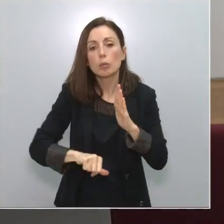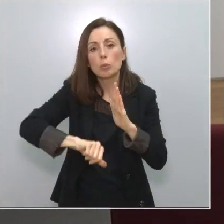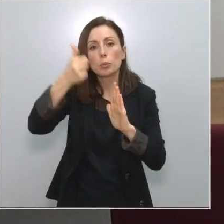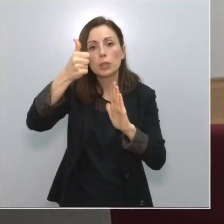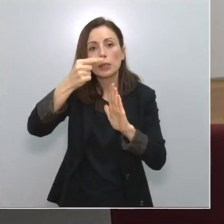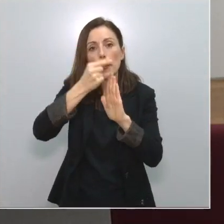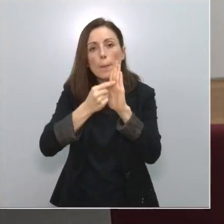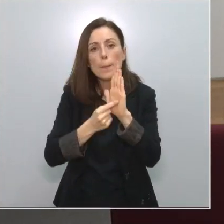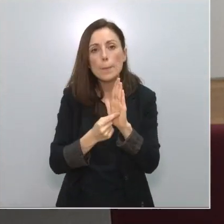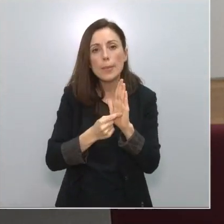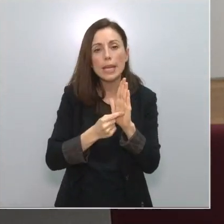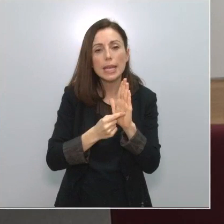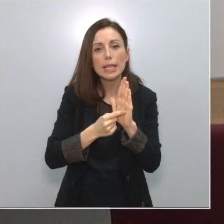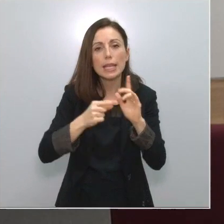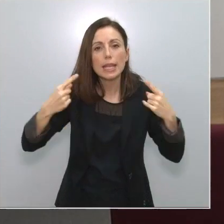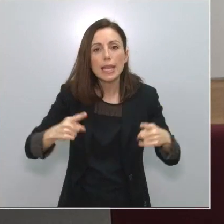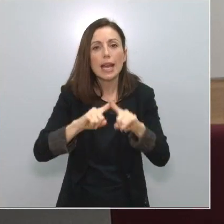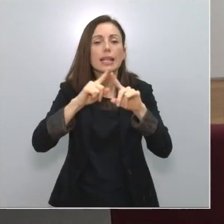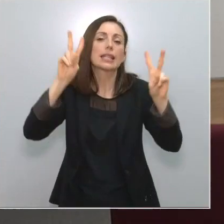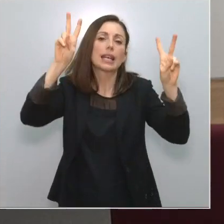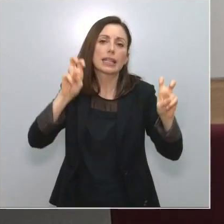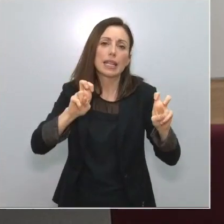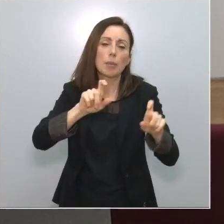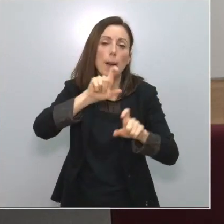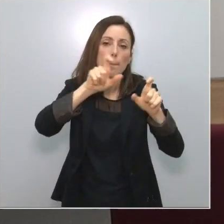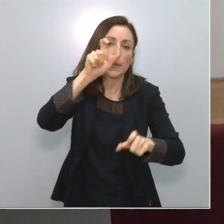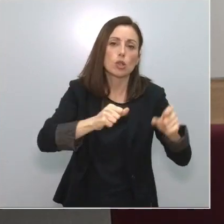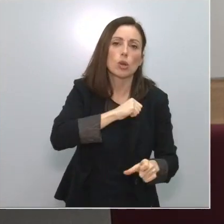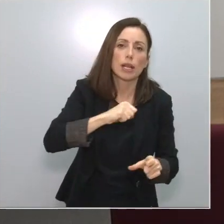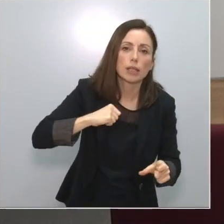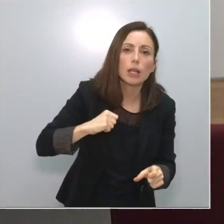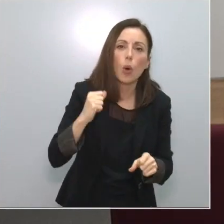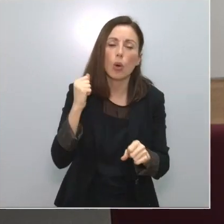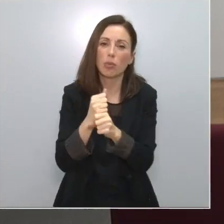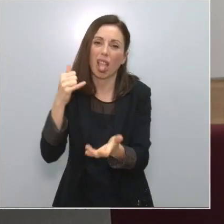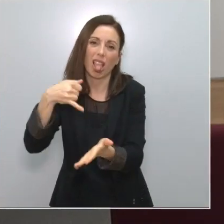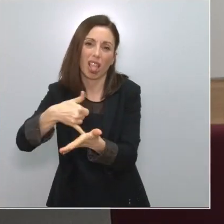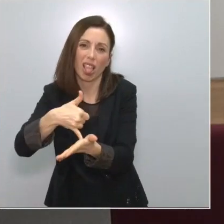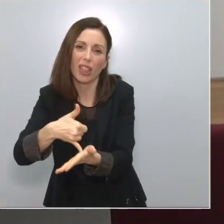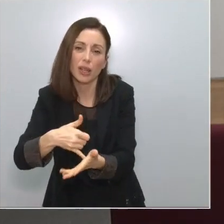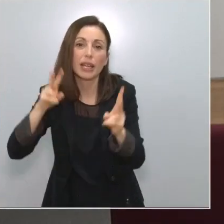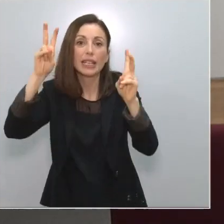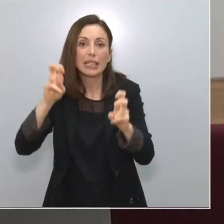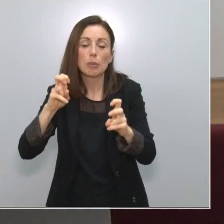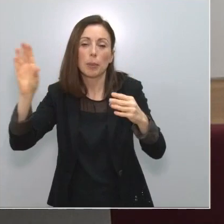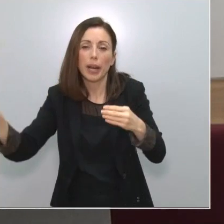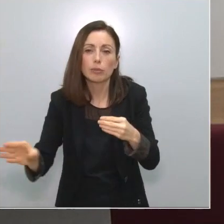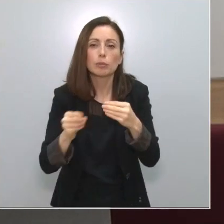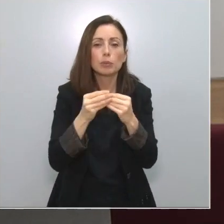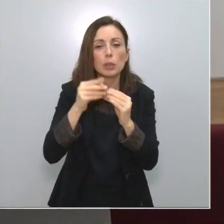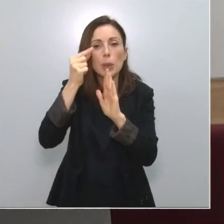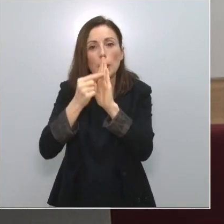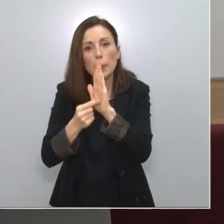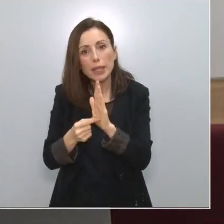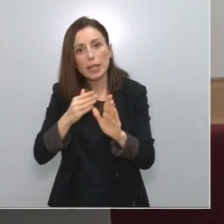medidas adicionales de protección a autónomos y a los trabajadores más desprotegidos para completar las medidas que ha aprobado el Gobierno de España, pues como se está haciendo en